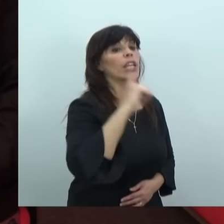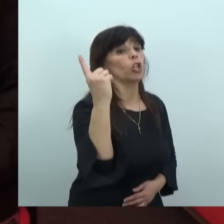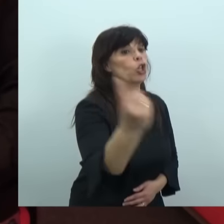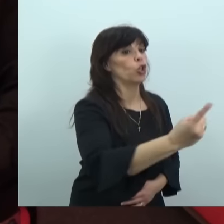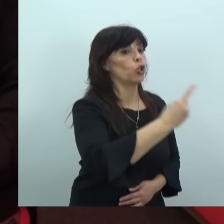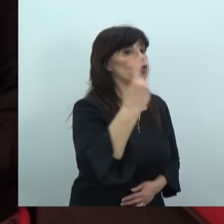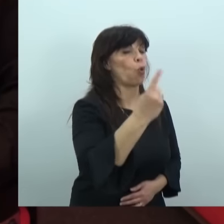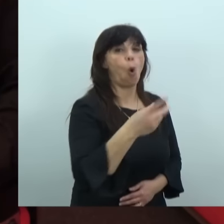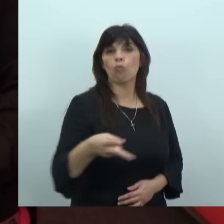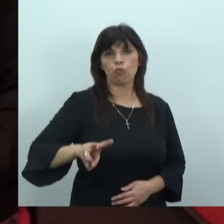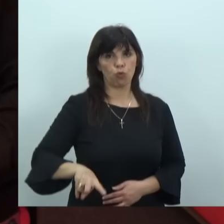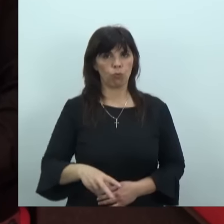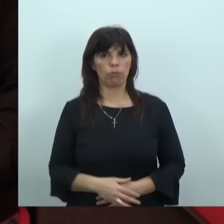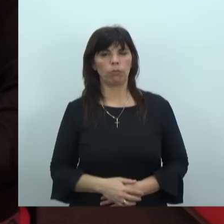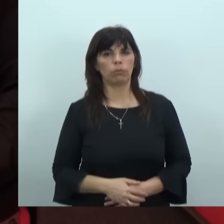te dejaré.